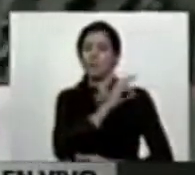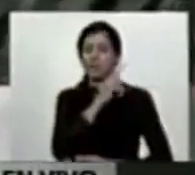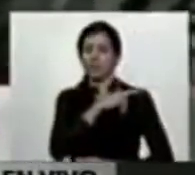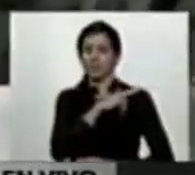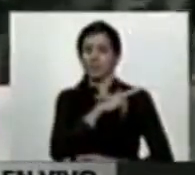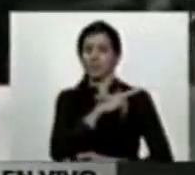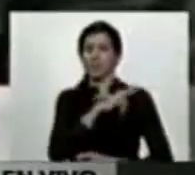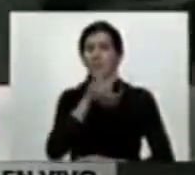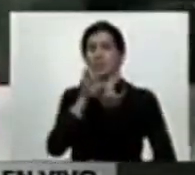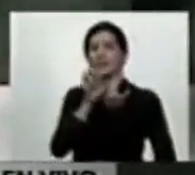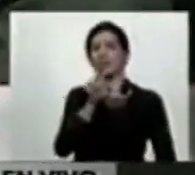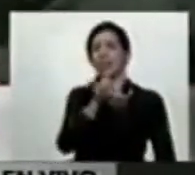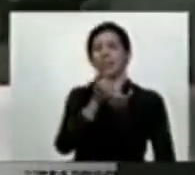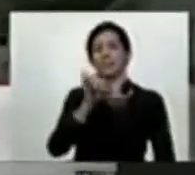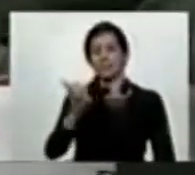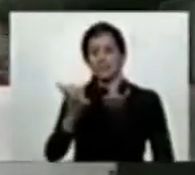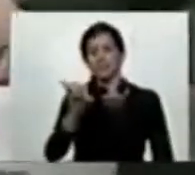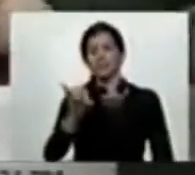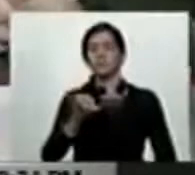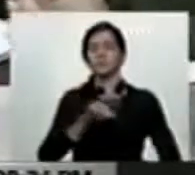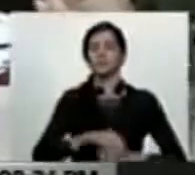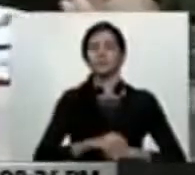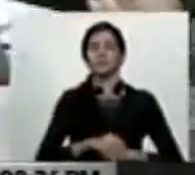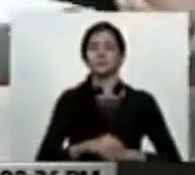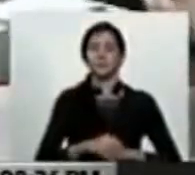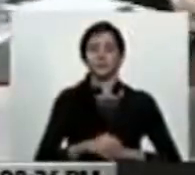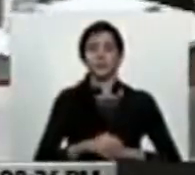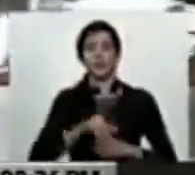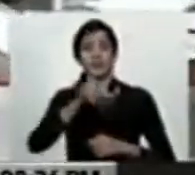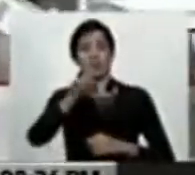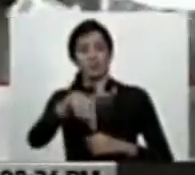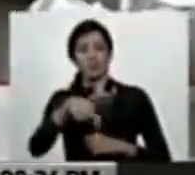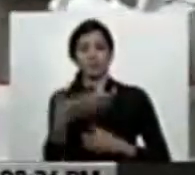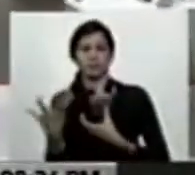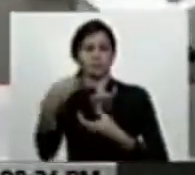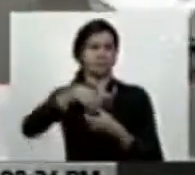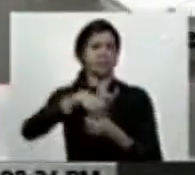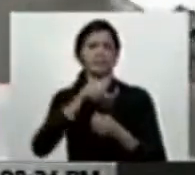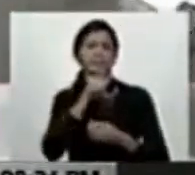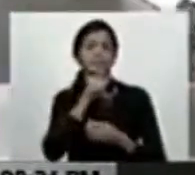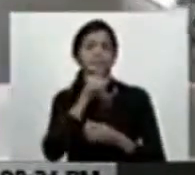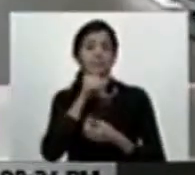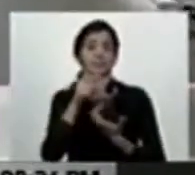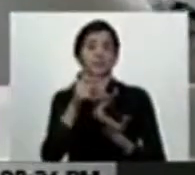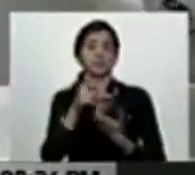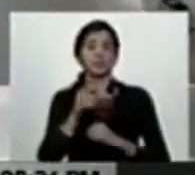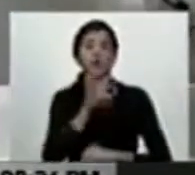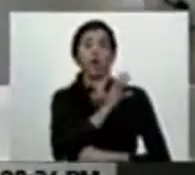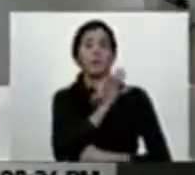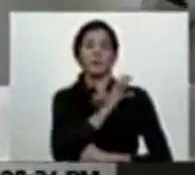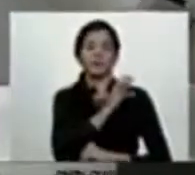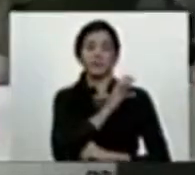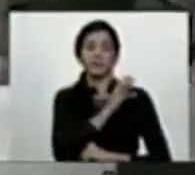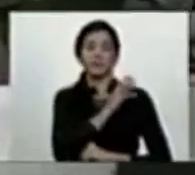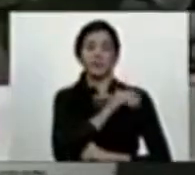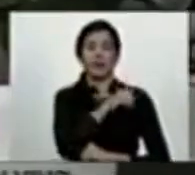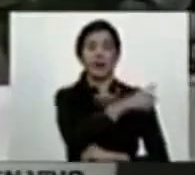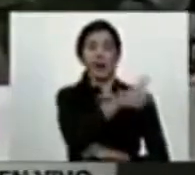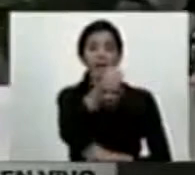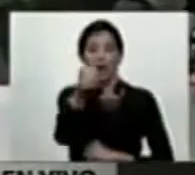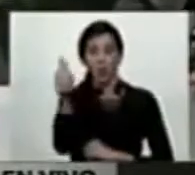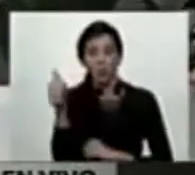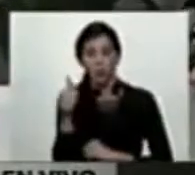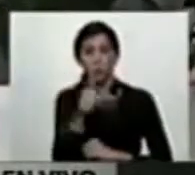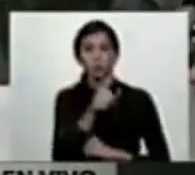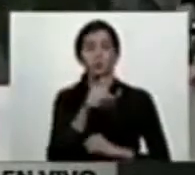las regiones de defensa integral, las REDI, y también por los comandantes de las respectivas fuerzas